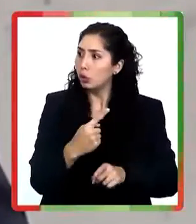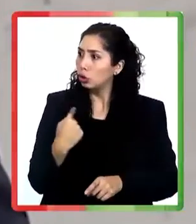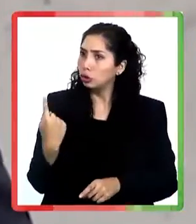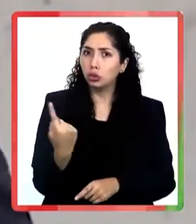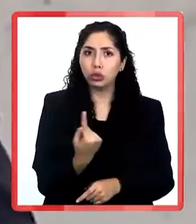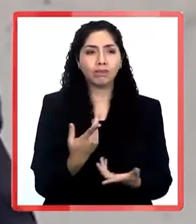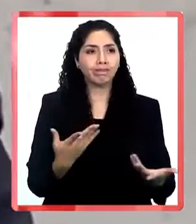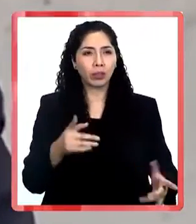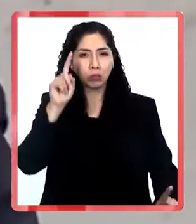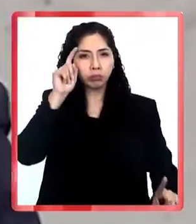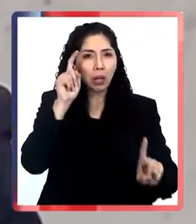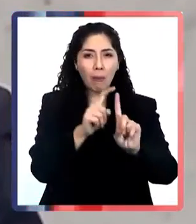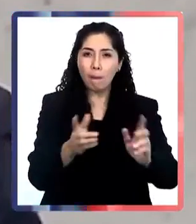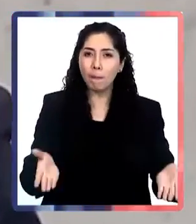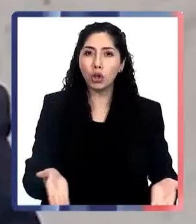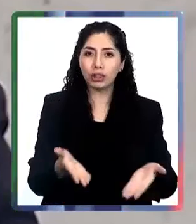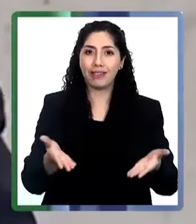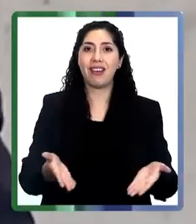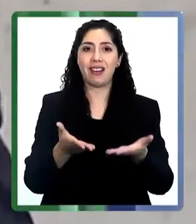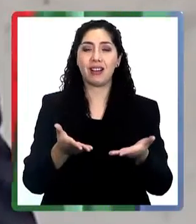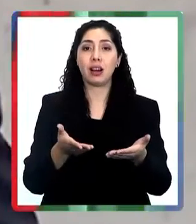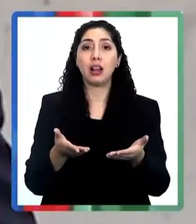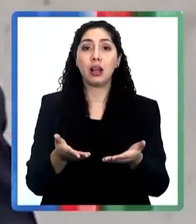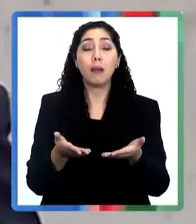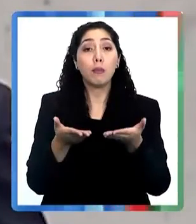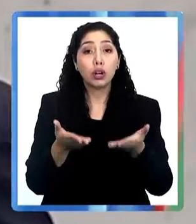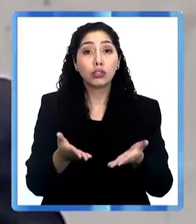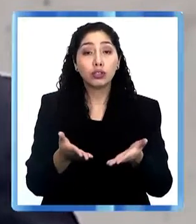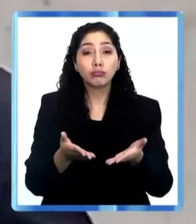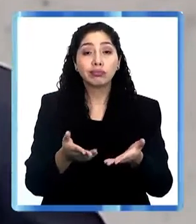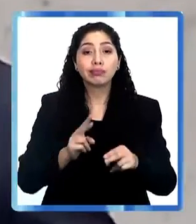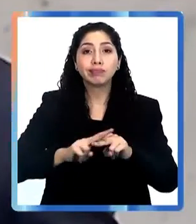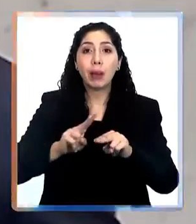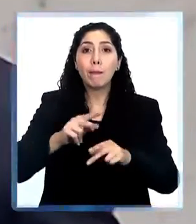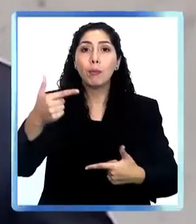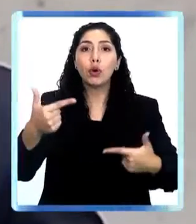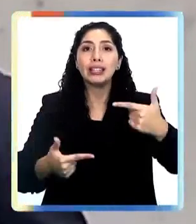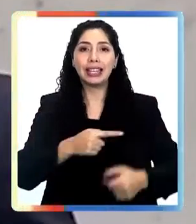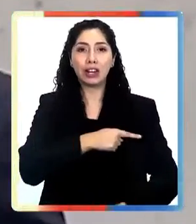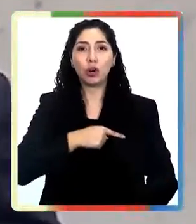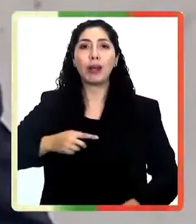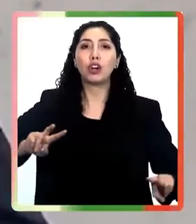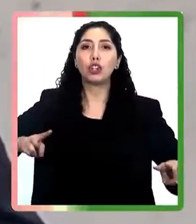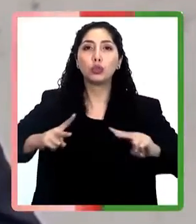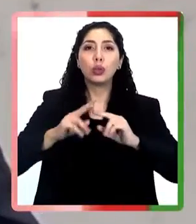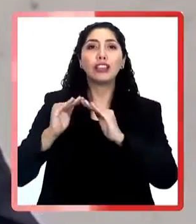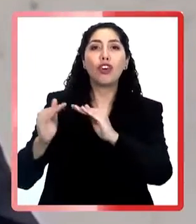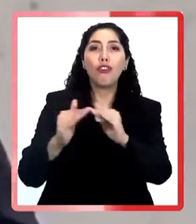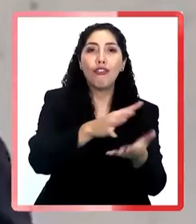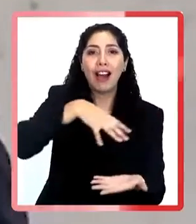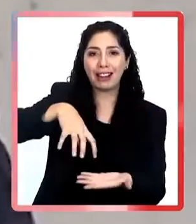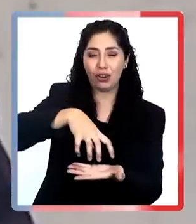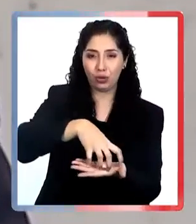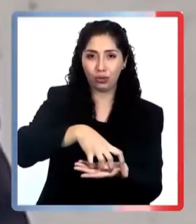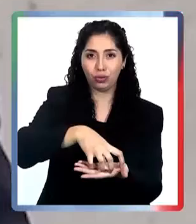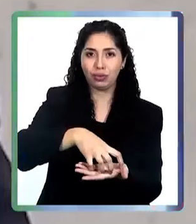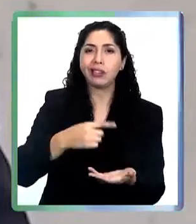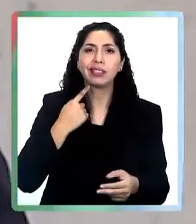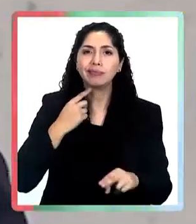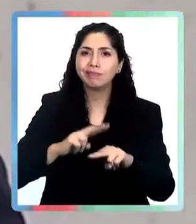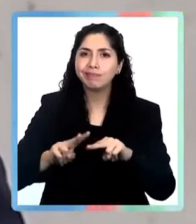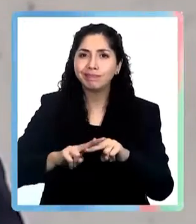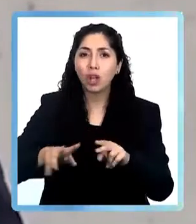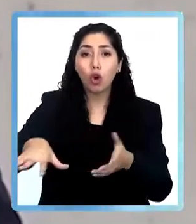que movilizar por eso vamos a desarrollar la política construyendo barrios que nos permitirá avanzar en una estrategia de